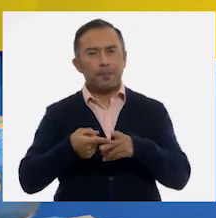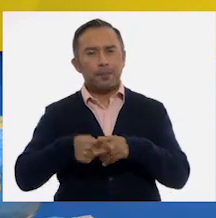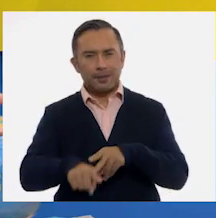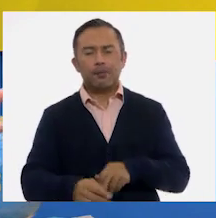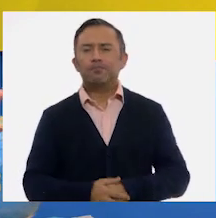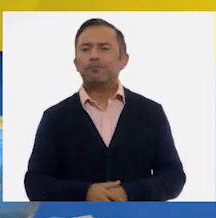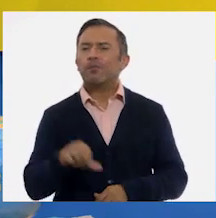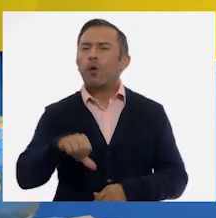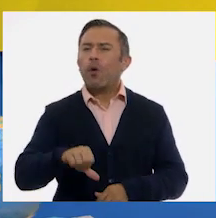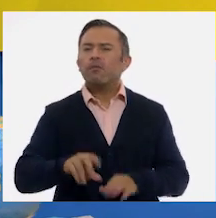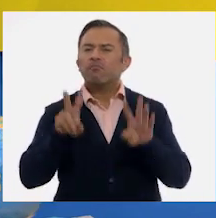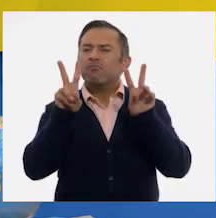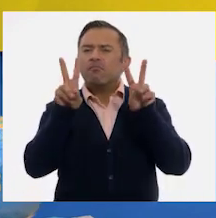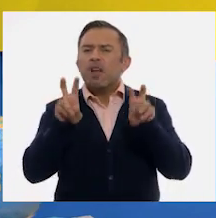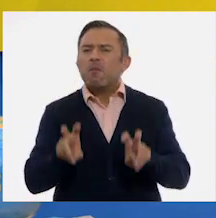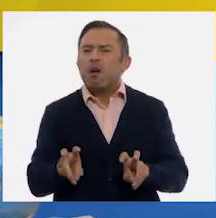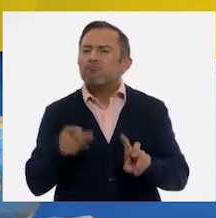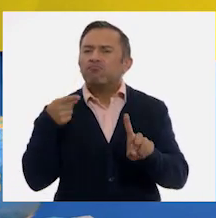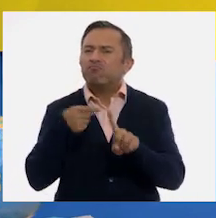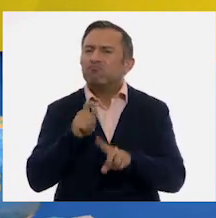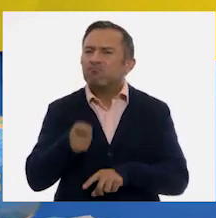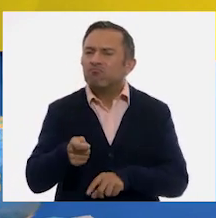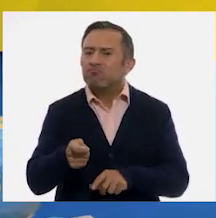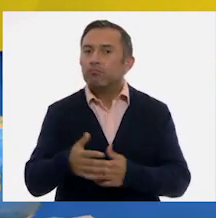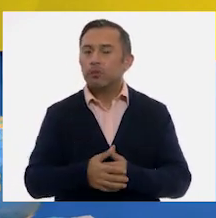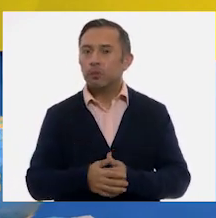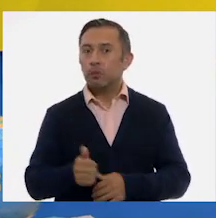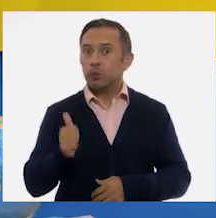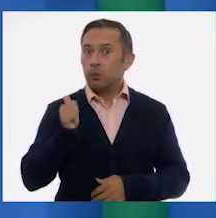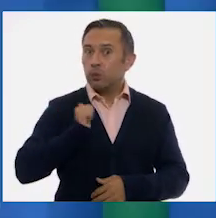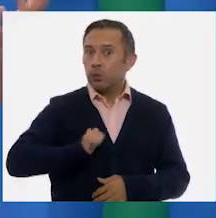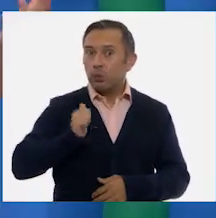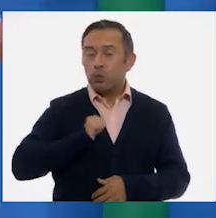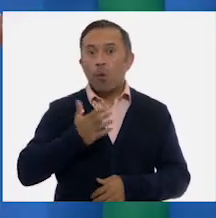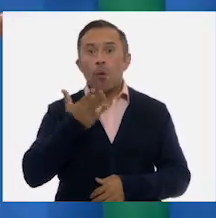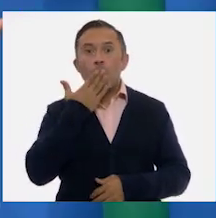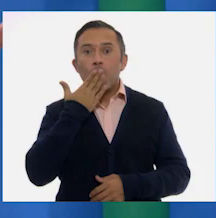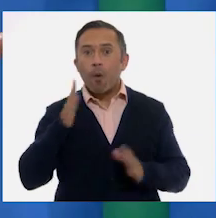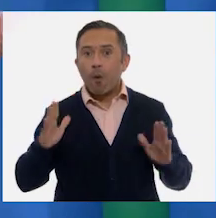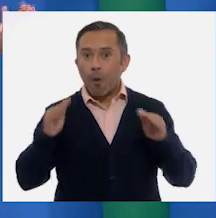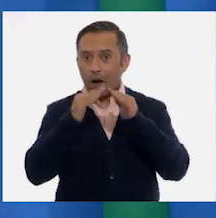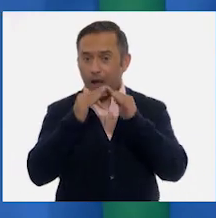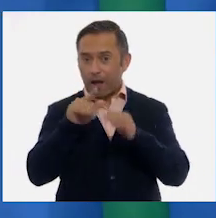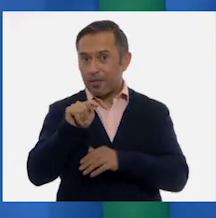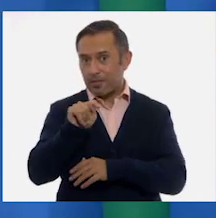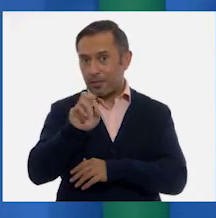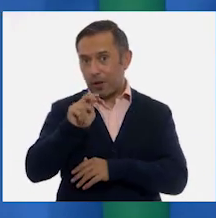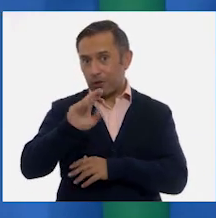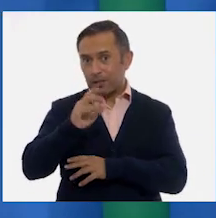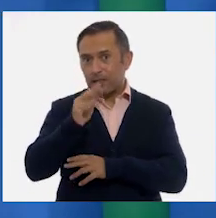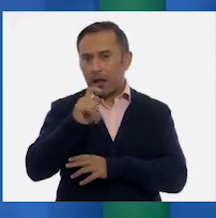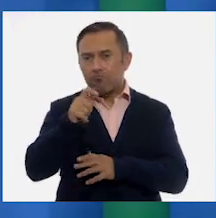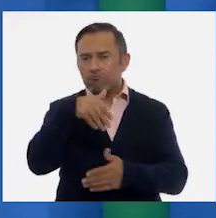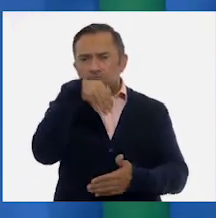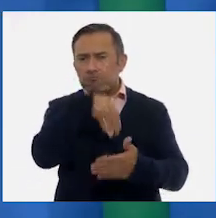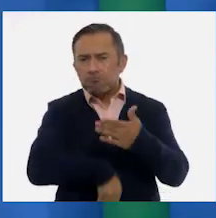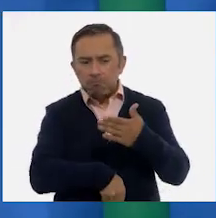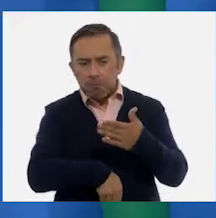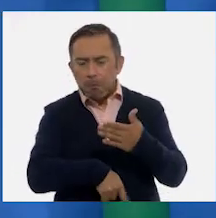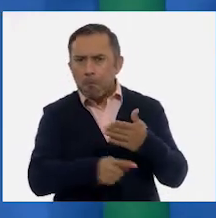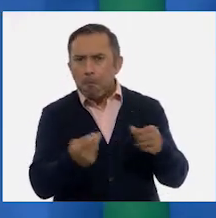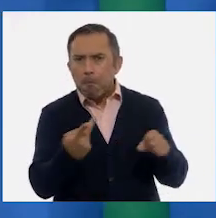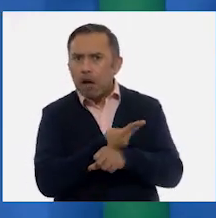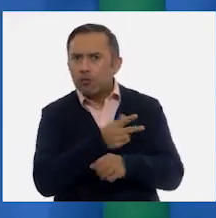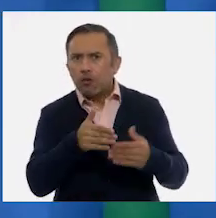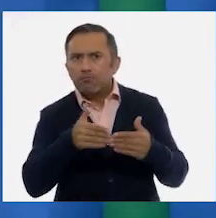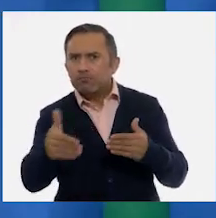hoy? ¿Sabremos qué pasó tras la caída de Tenochtitlán? Es correcto, Juan Carlos. Por lo que veo, tienes muy presente el tema de la